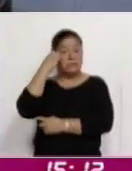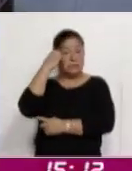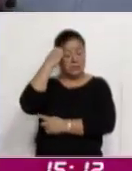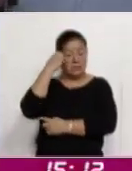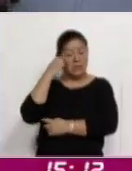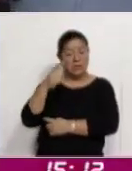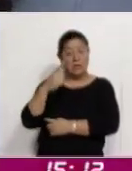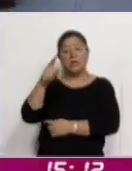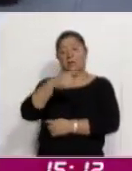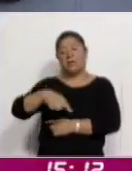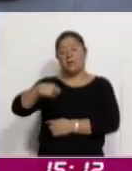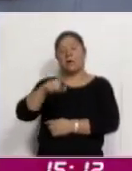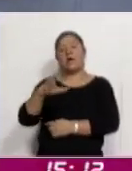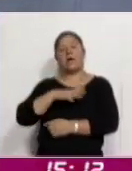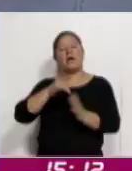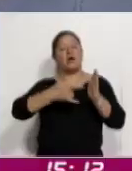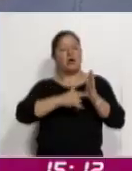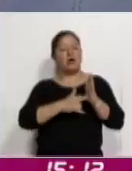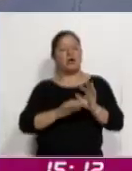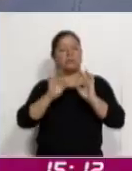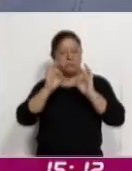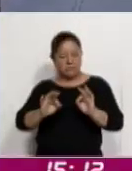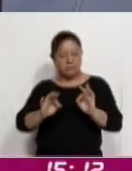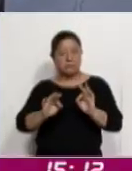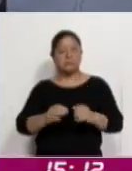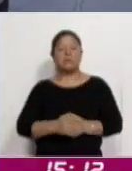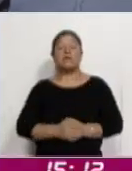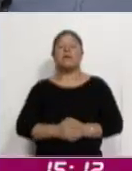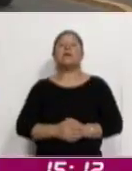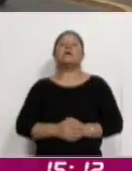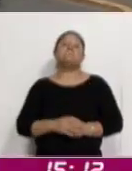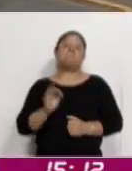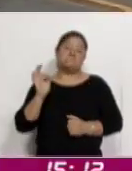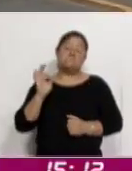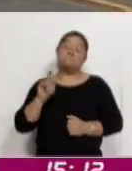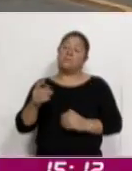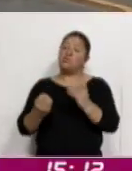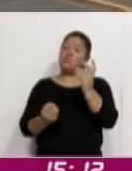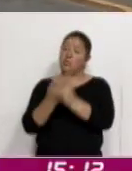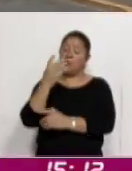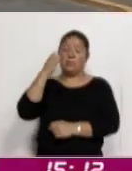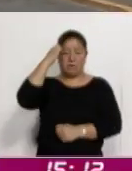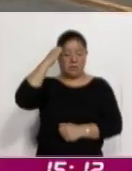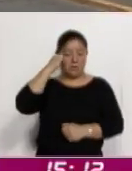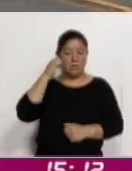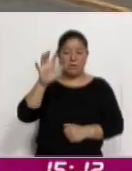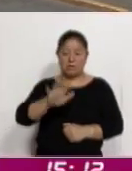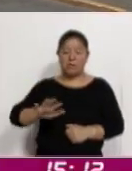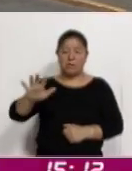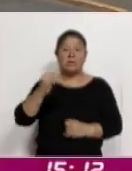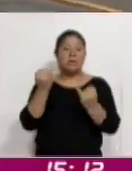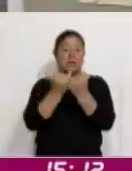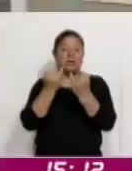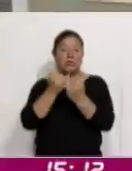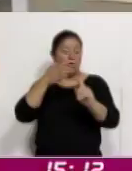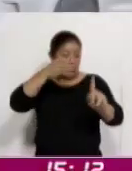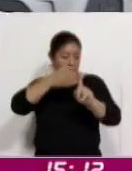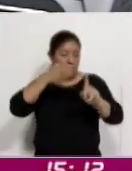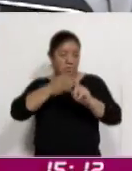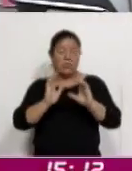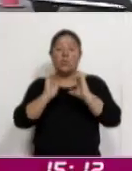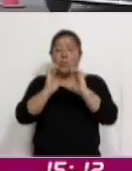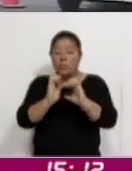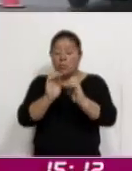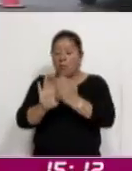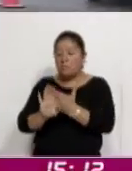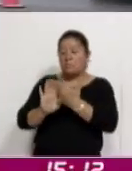para establecer horarios fijos y se buscará crear nuevos estacionamientos públicos. De igual forma, con el objetivo de prevenir y combatir la